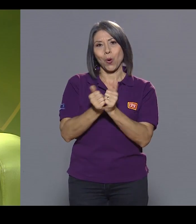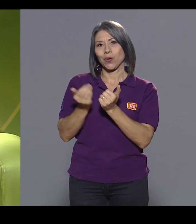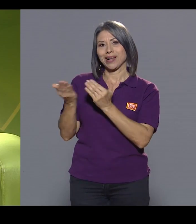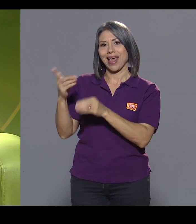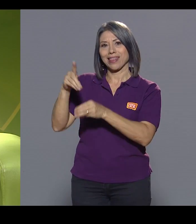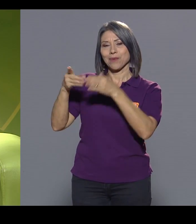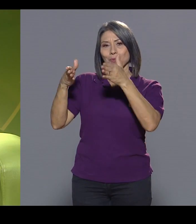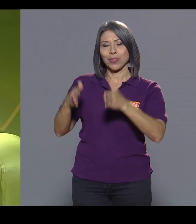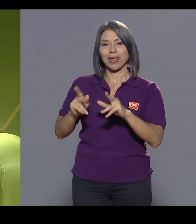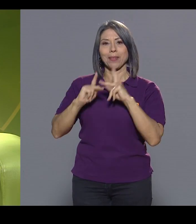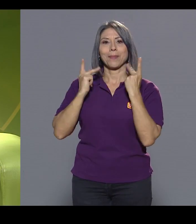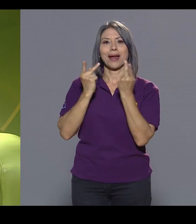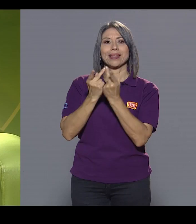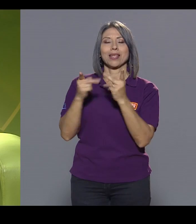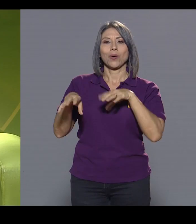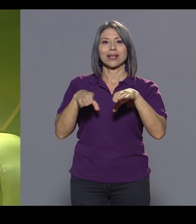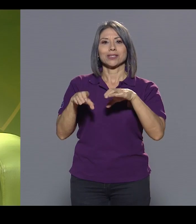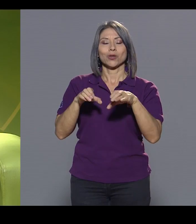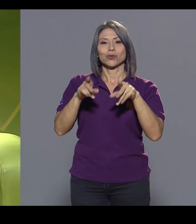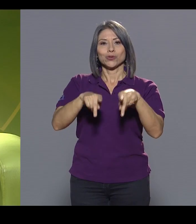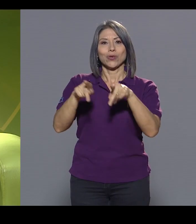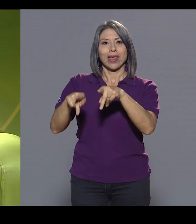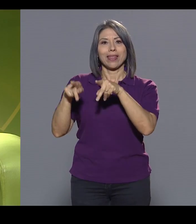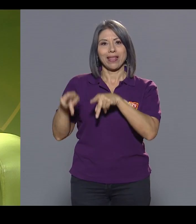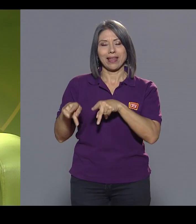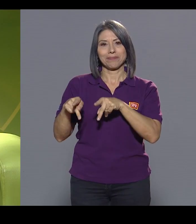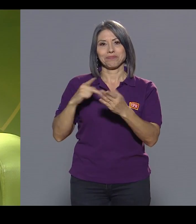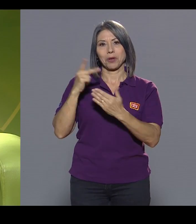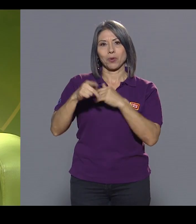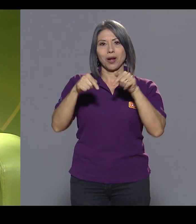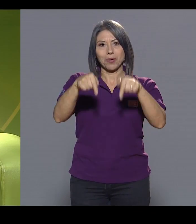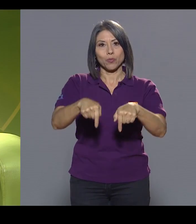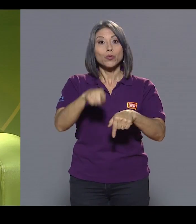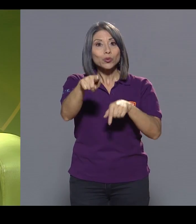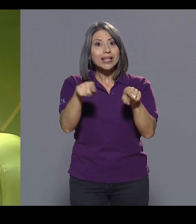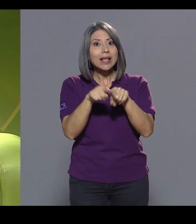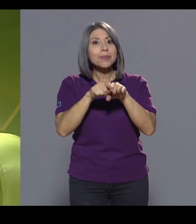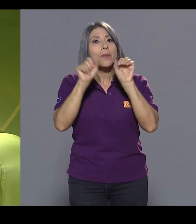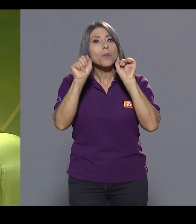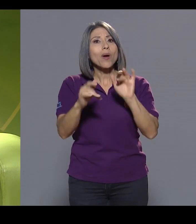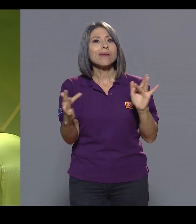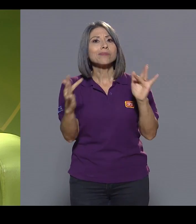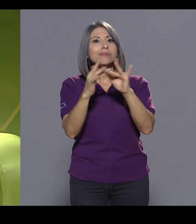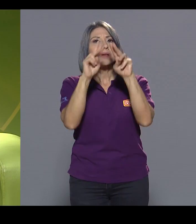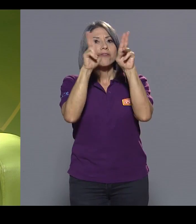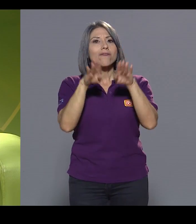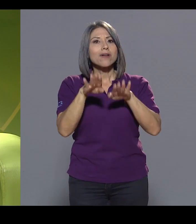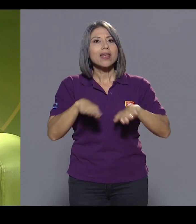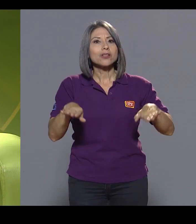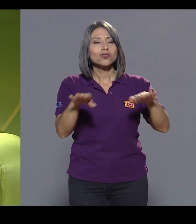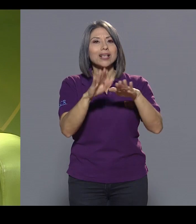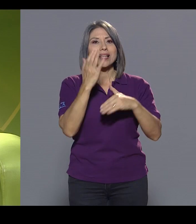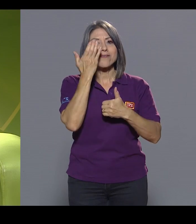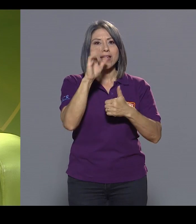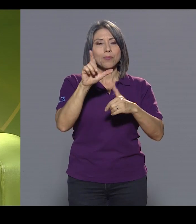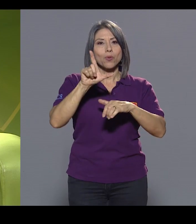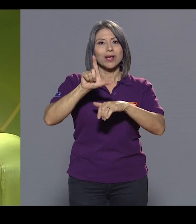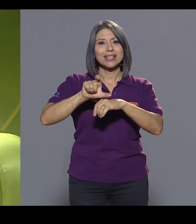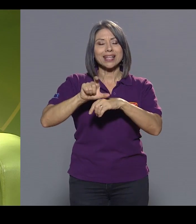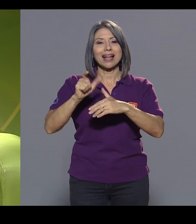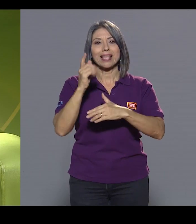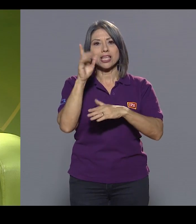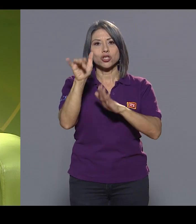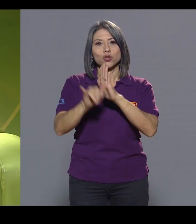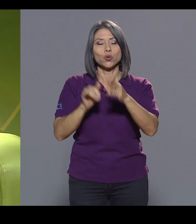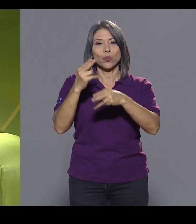la diputada del Partido Acción Ciudadana durante la edición de hoy, así que también usted puede acercarse a las redes sociales del programa, en Facebook, Instagram y